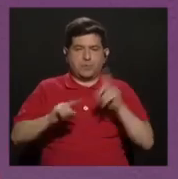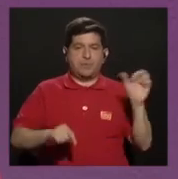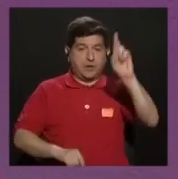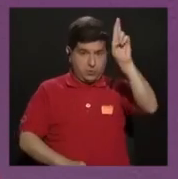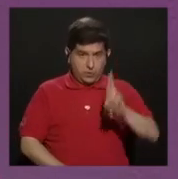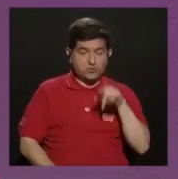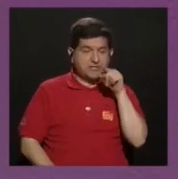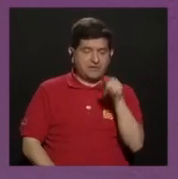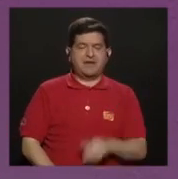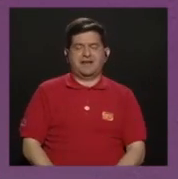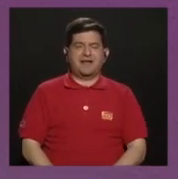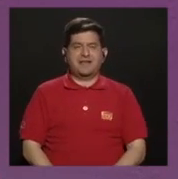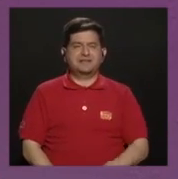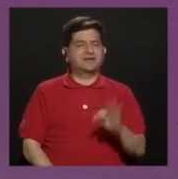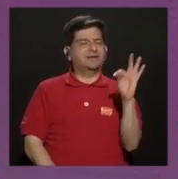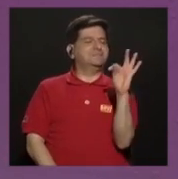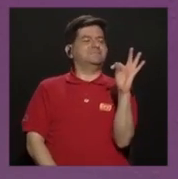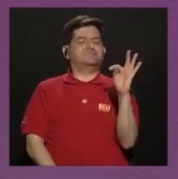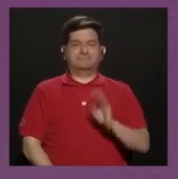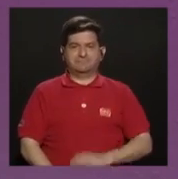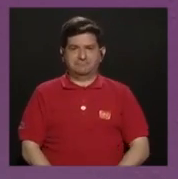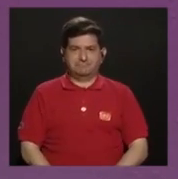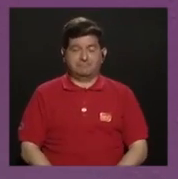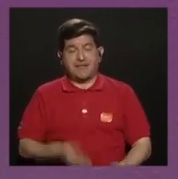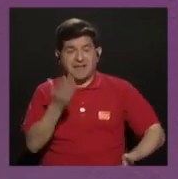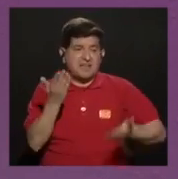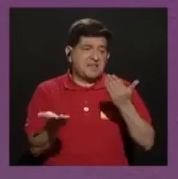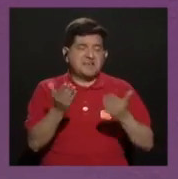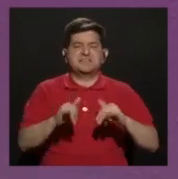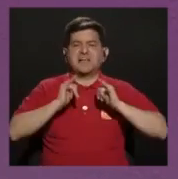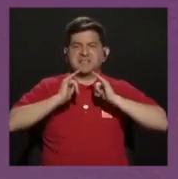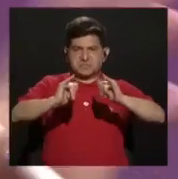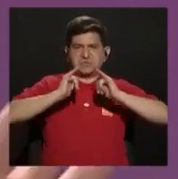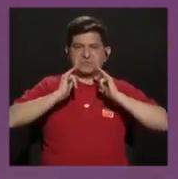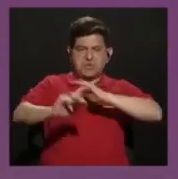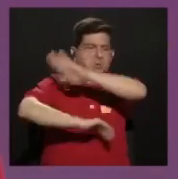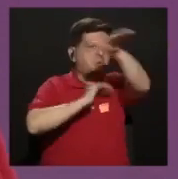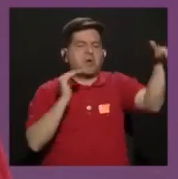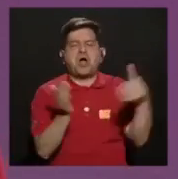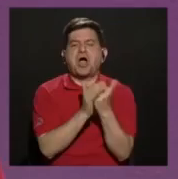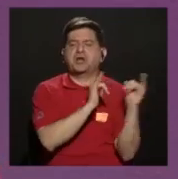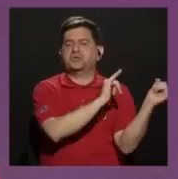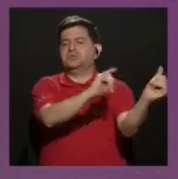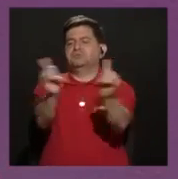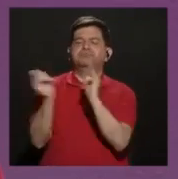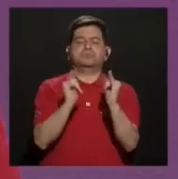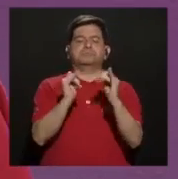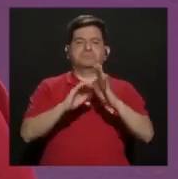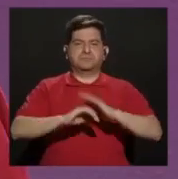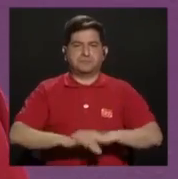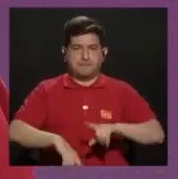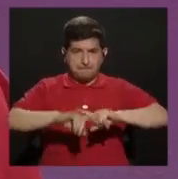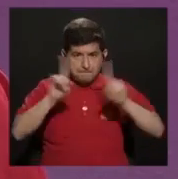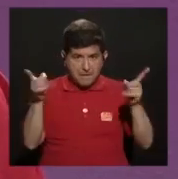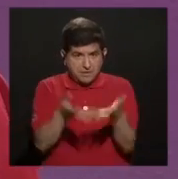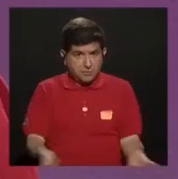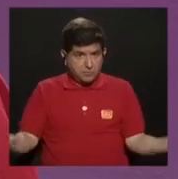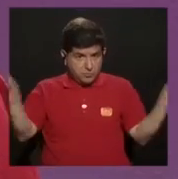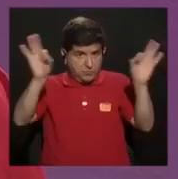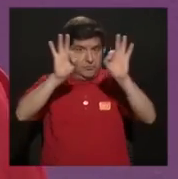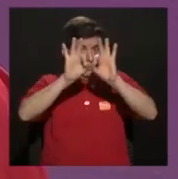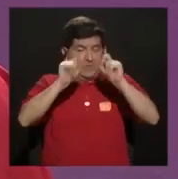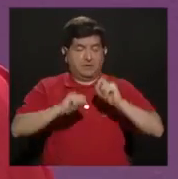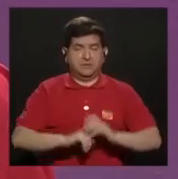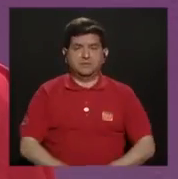Rica ese travesti es como sinónimo, a todos le dicen travesti. Pero que lo más importante acá